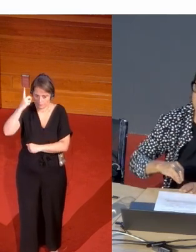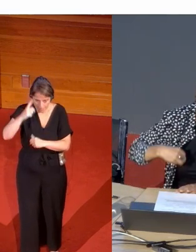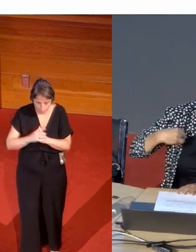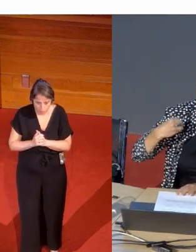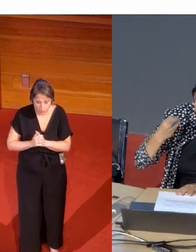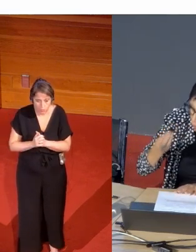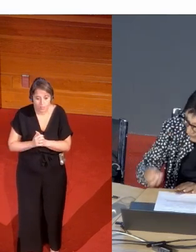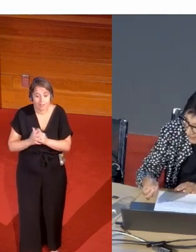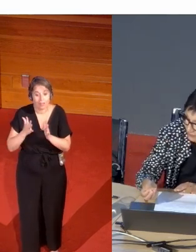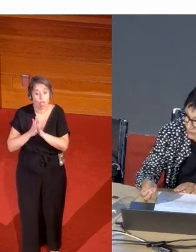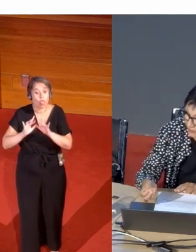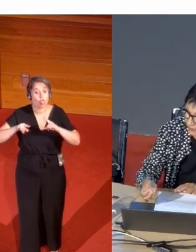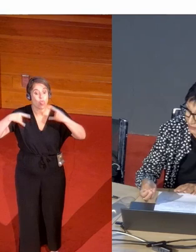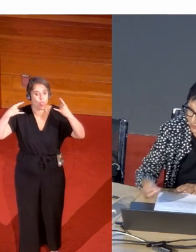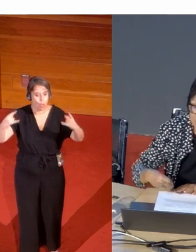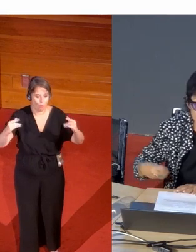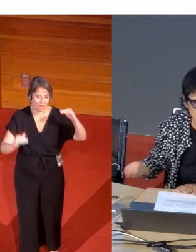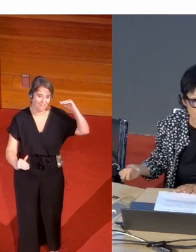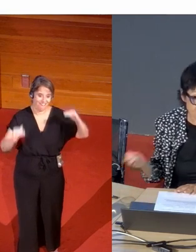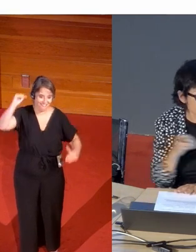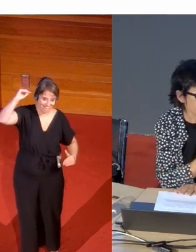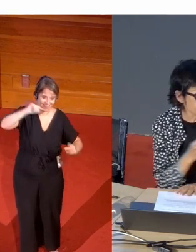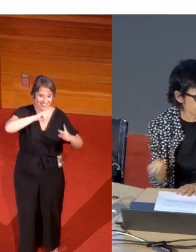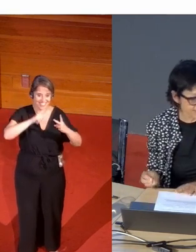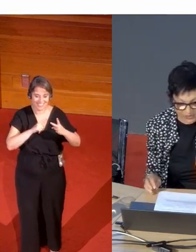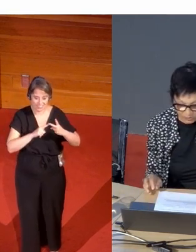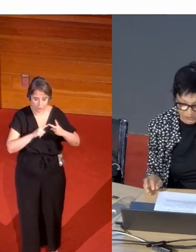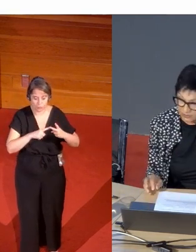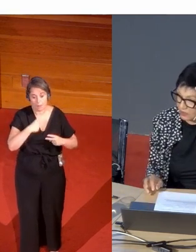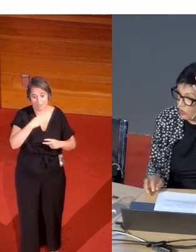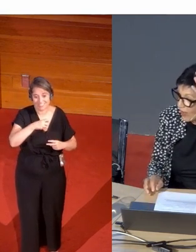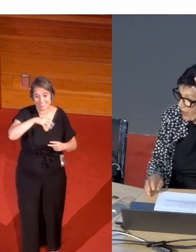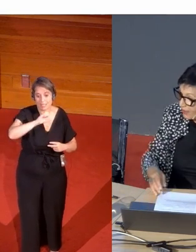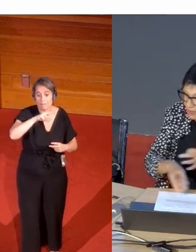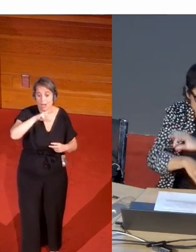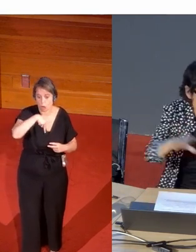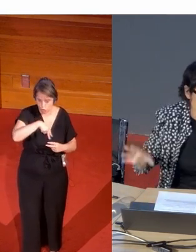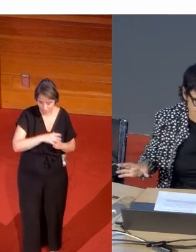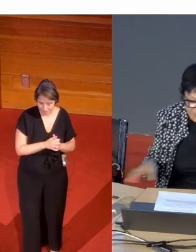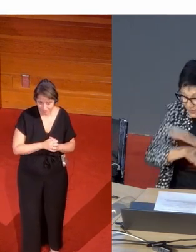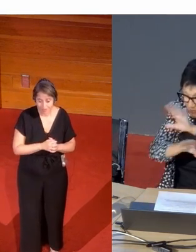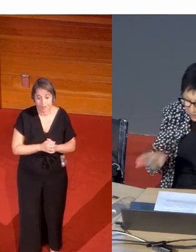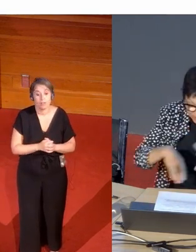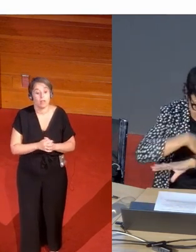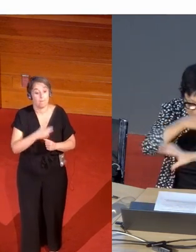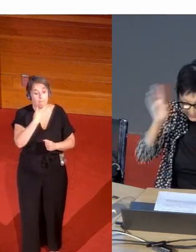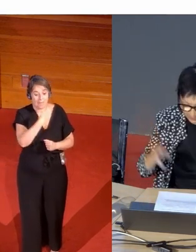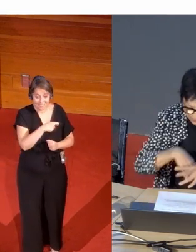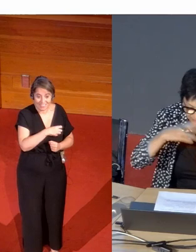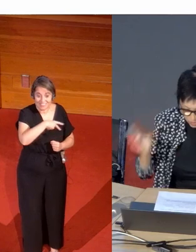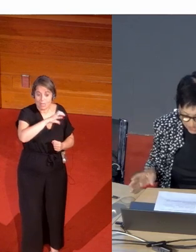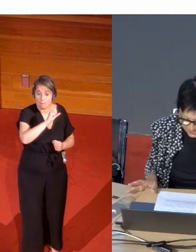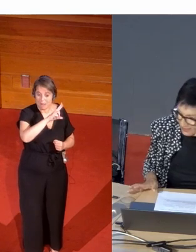sino que sacó el doble que el segundo partido que era el del presidente macron lo cual le llevó al presidente macron